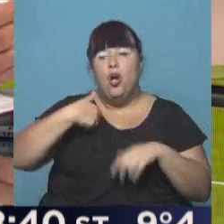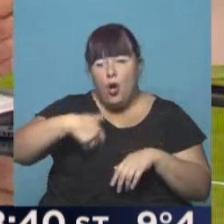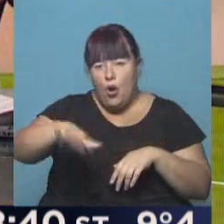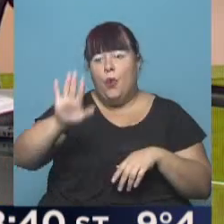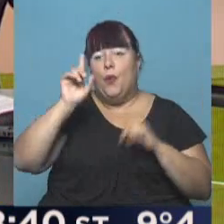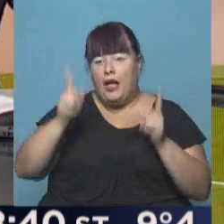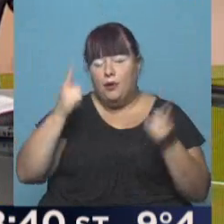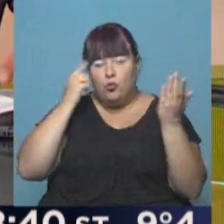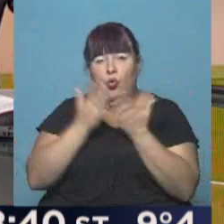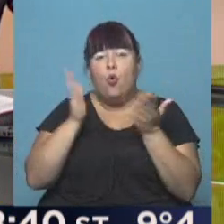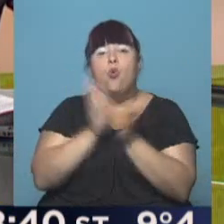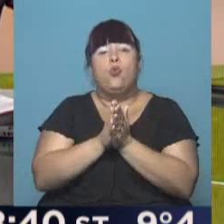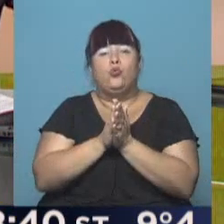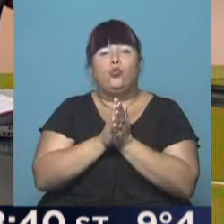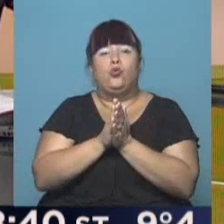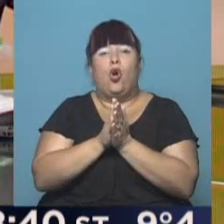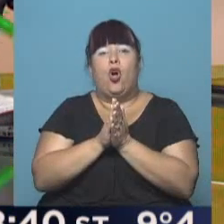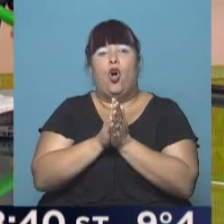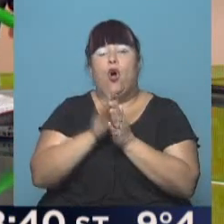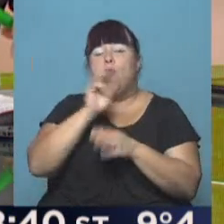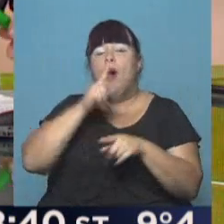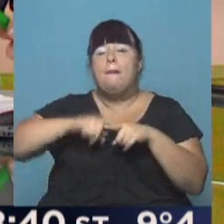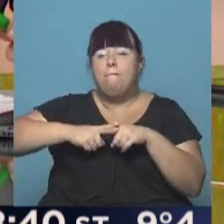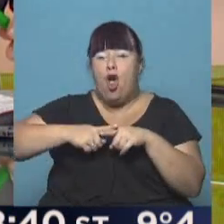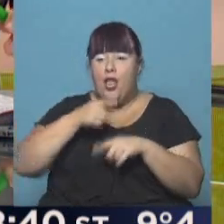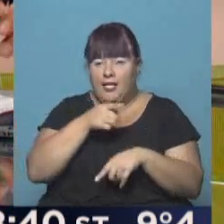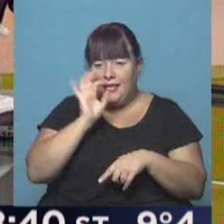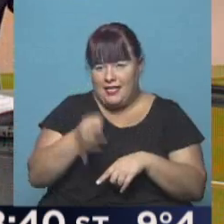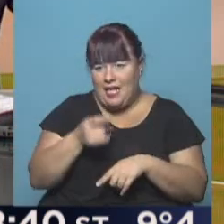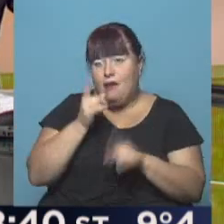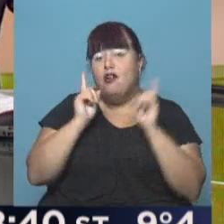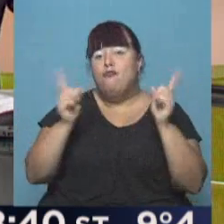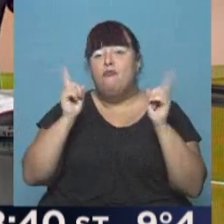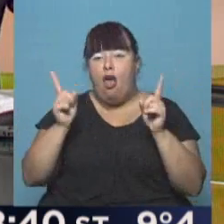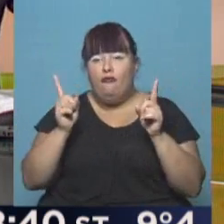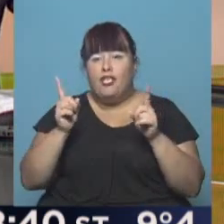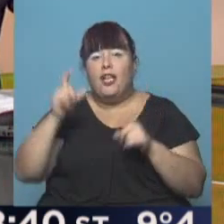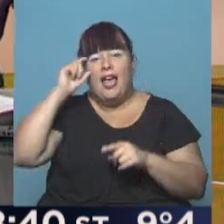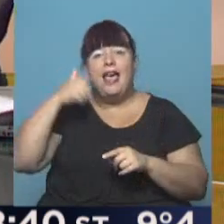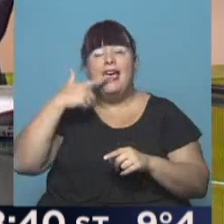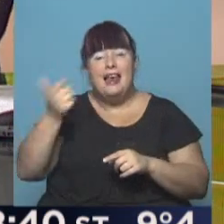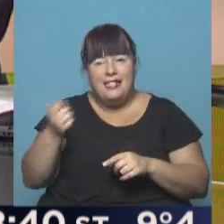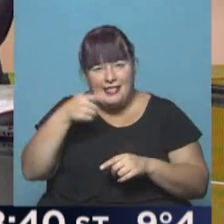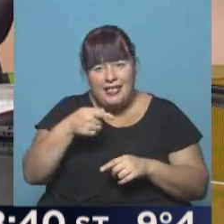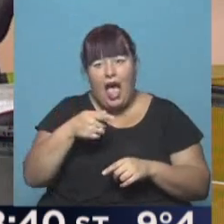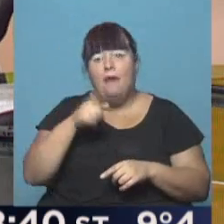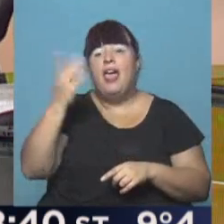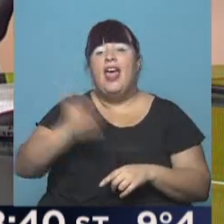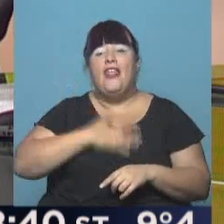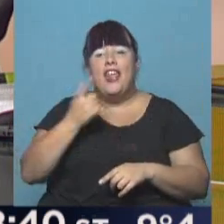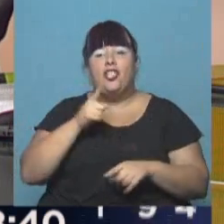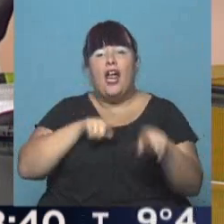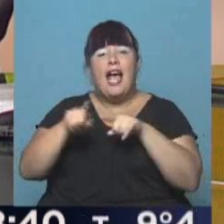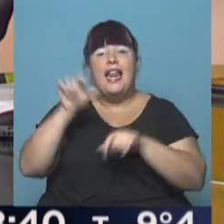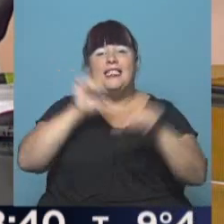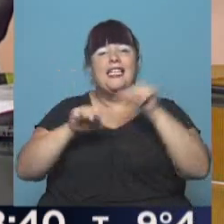analizar ese tema con la politóloga y además profesora Elsa Genderrosas, que es directora de la carrera